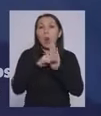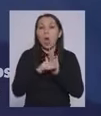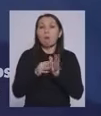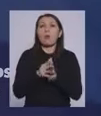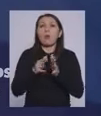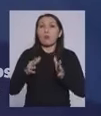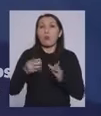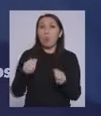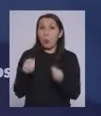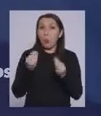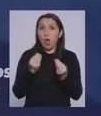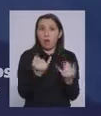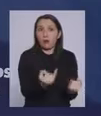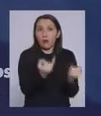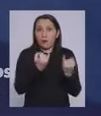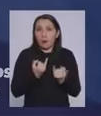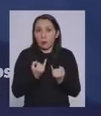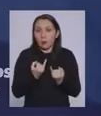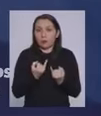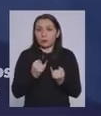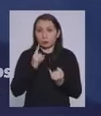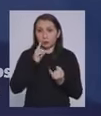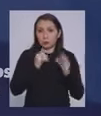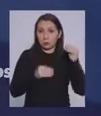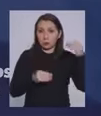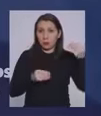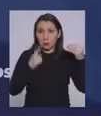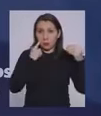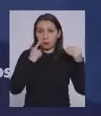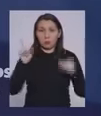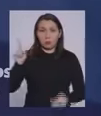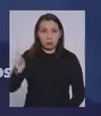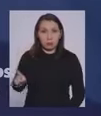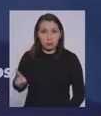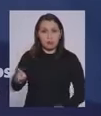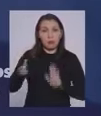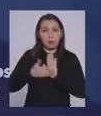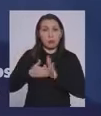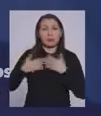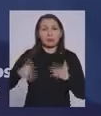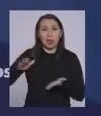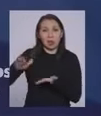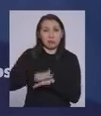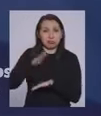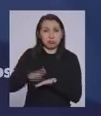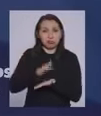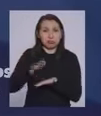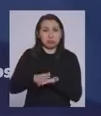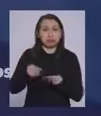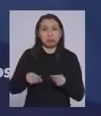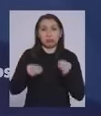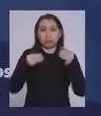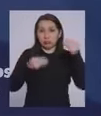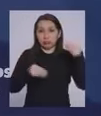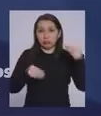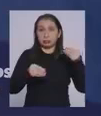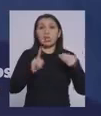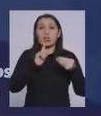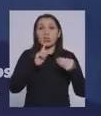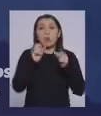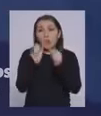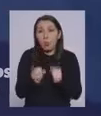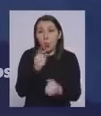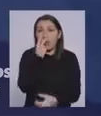muy positivo. Y aquí tengo el programa en mis manos, y está impreso, y está en la